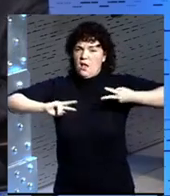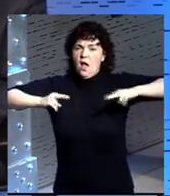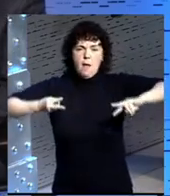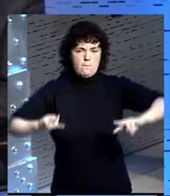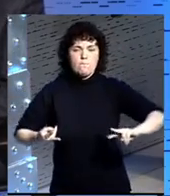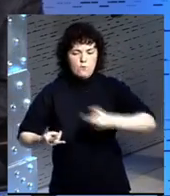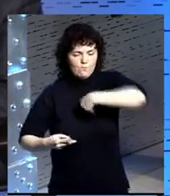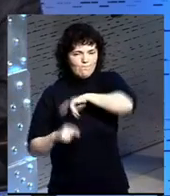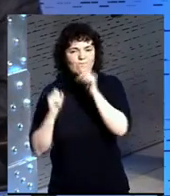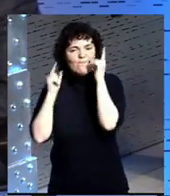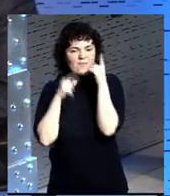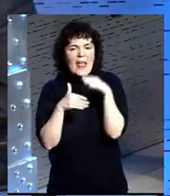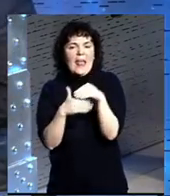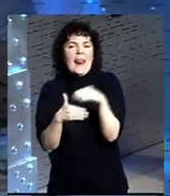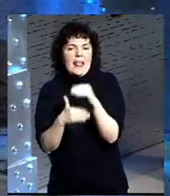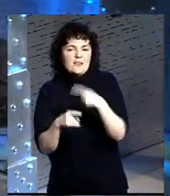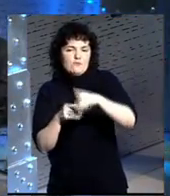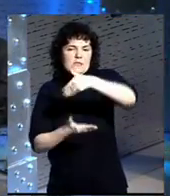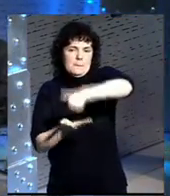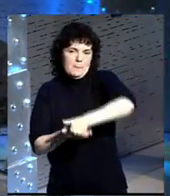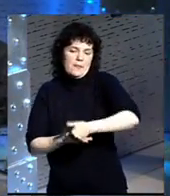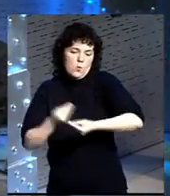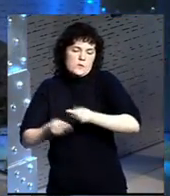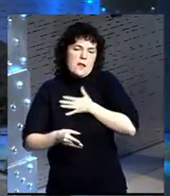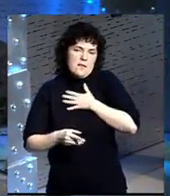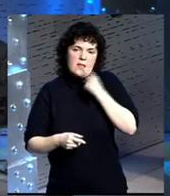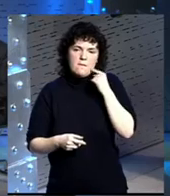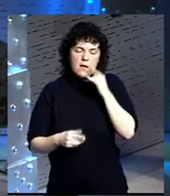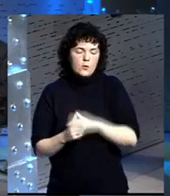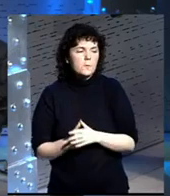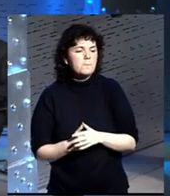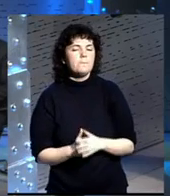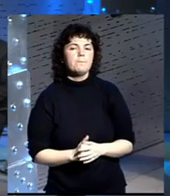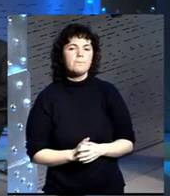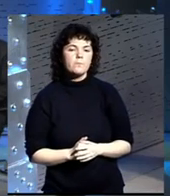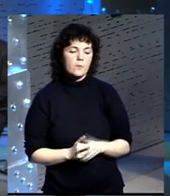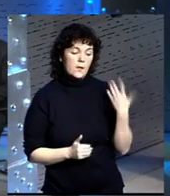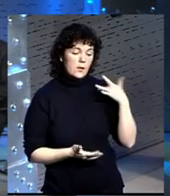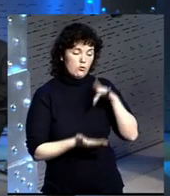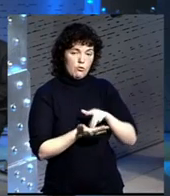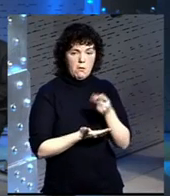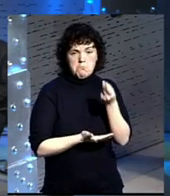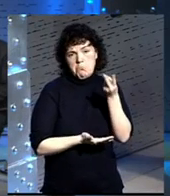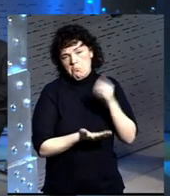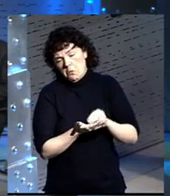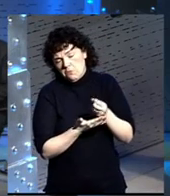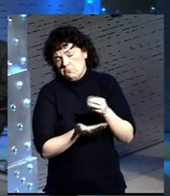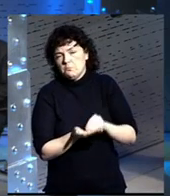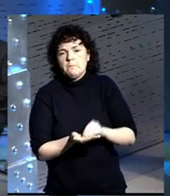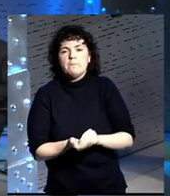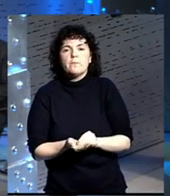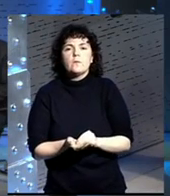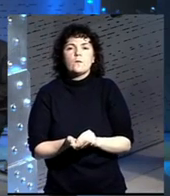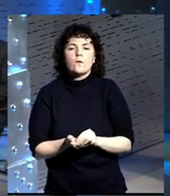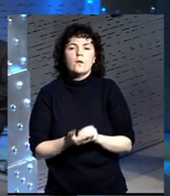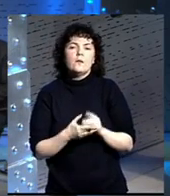percibimos que los clientes nos pueden llegar a usar. Han surgido en un par de ocasiones aquí una